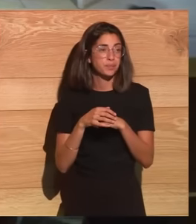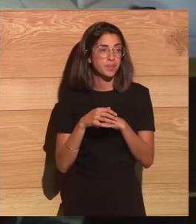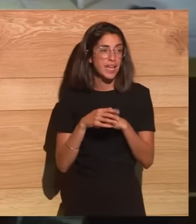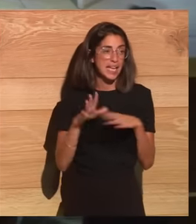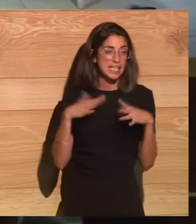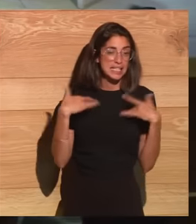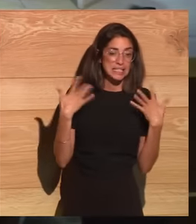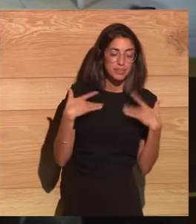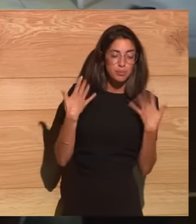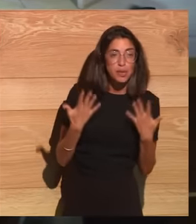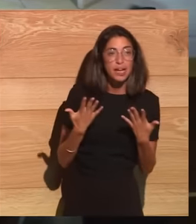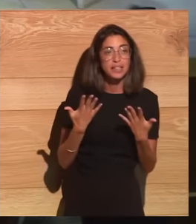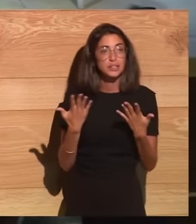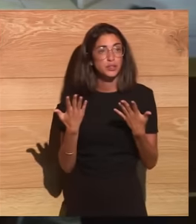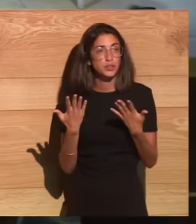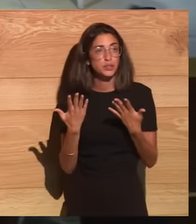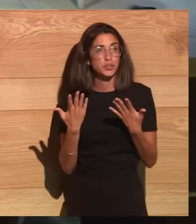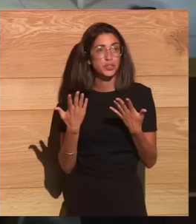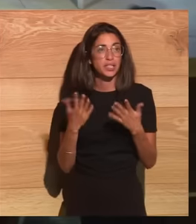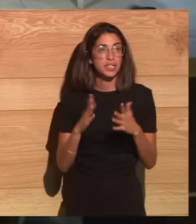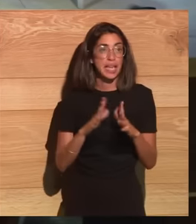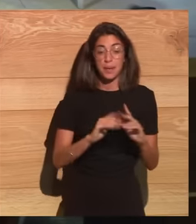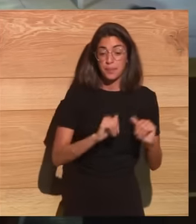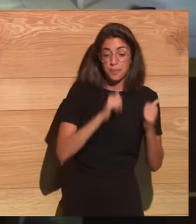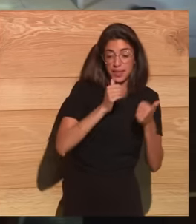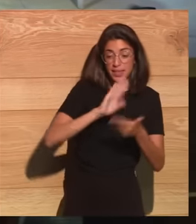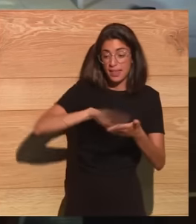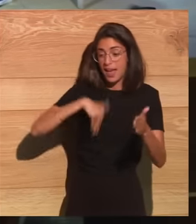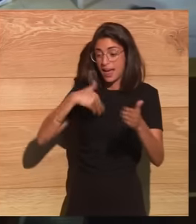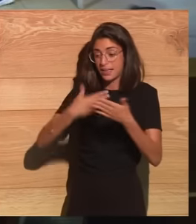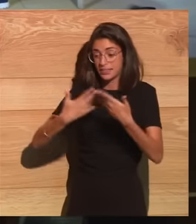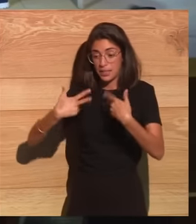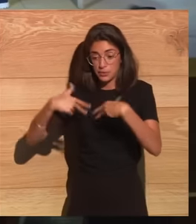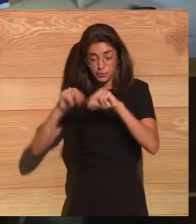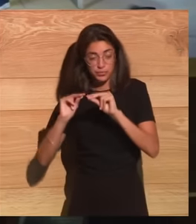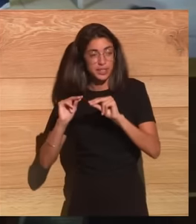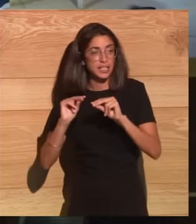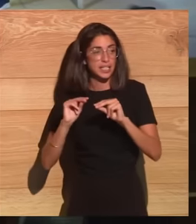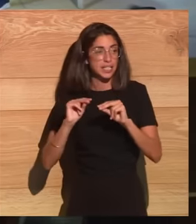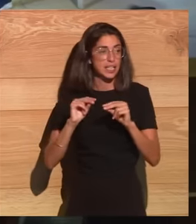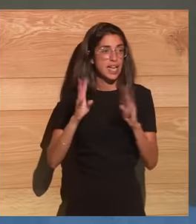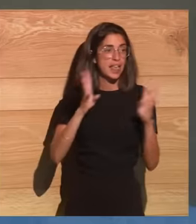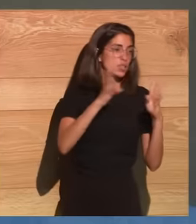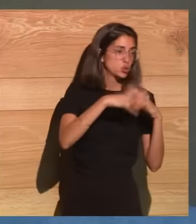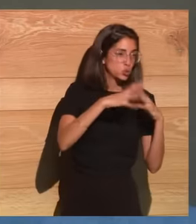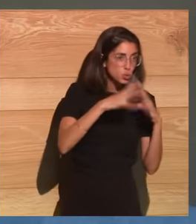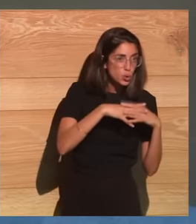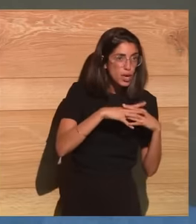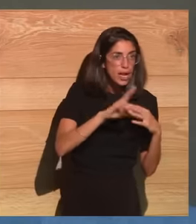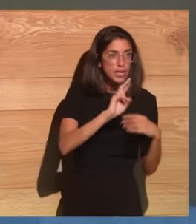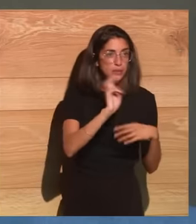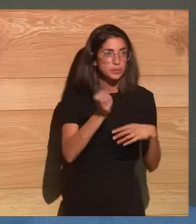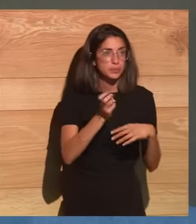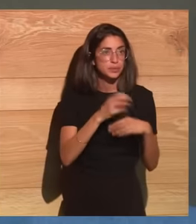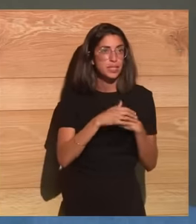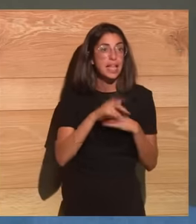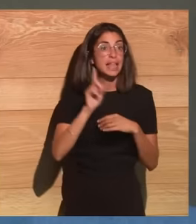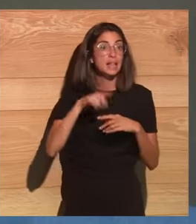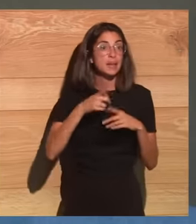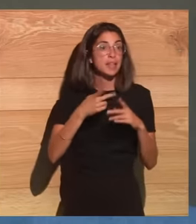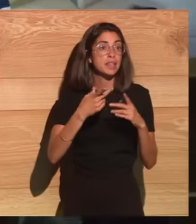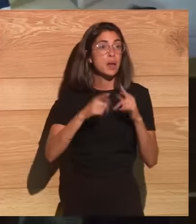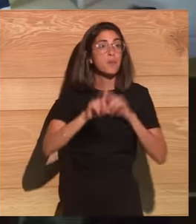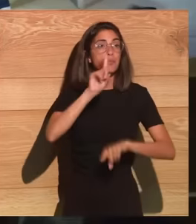todo. O sea, fracasa desde que empieza hasta que termina. Estructurales. En eso no miento. Hay incluso problemas de